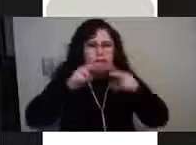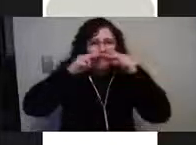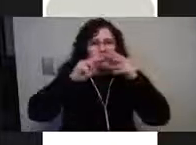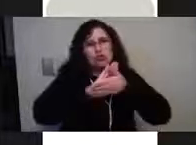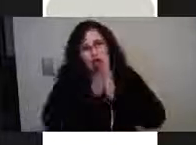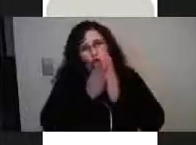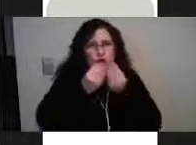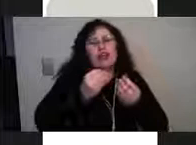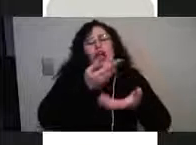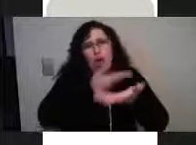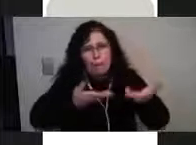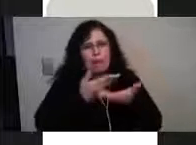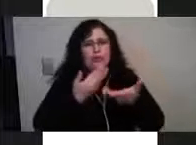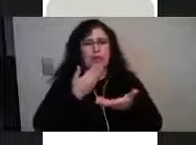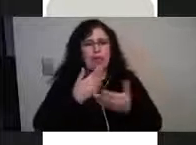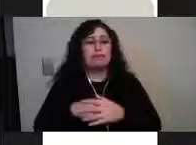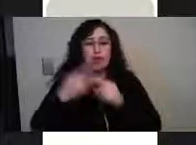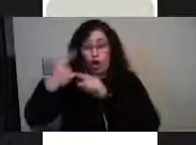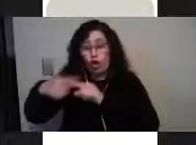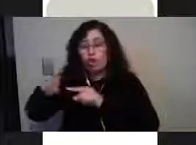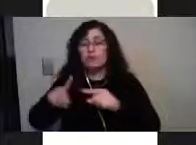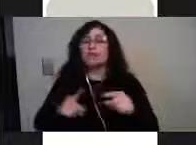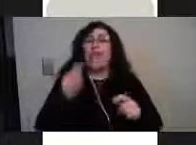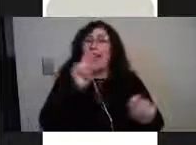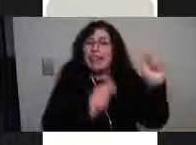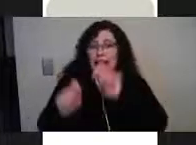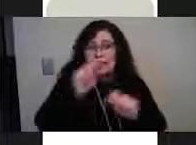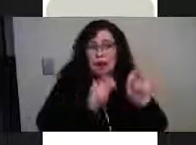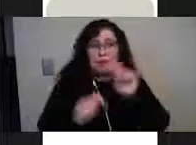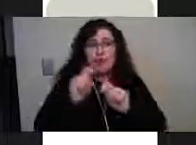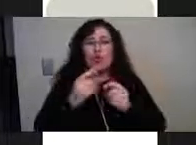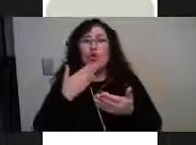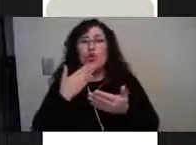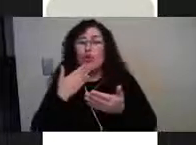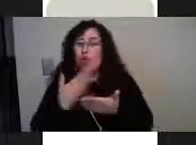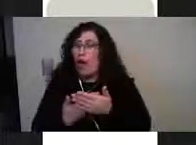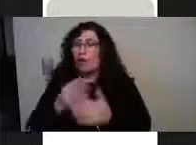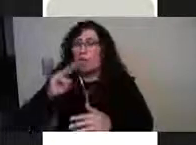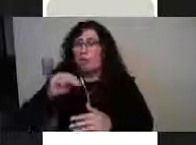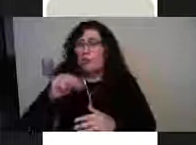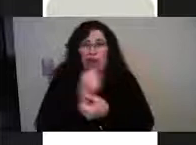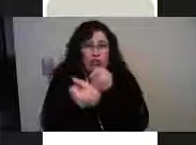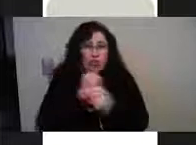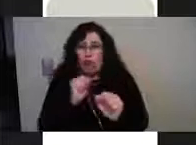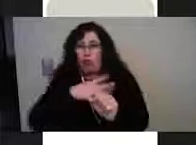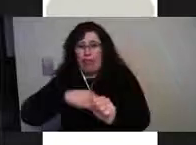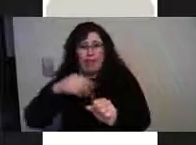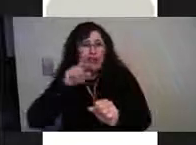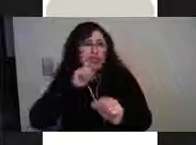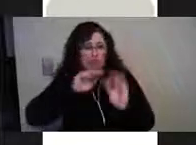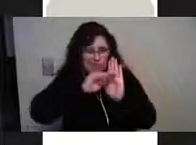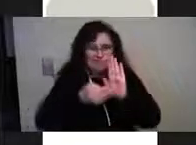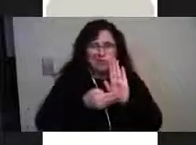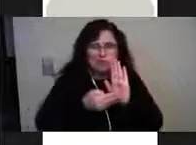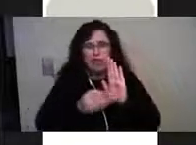porque en el fondo eso se ha demostrado a través de datos clínicos, que estos cambios hormonales finalmente pueden provocar